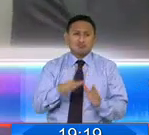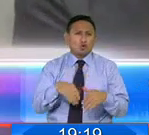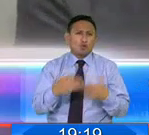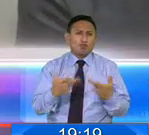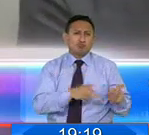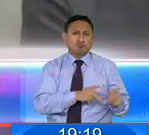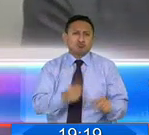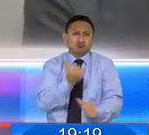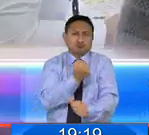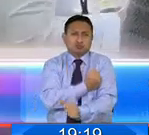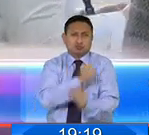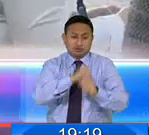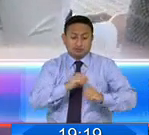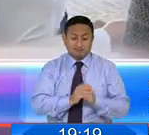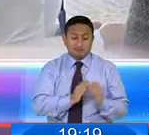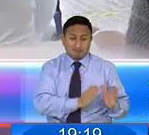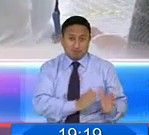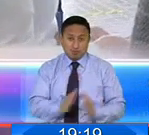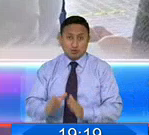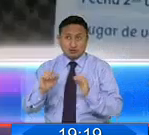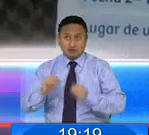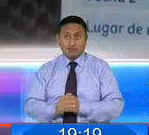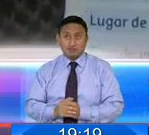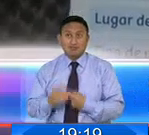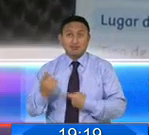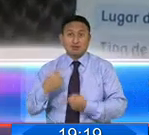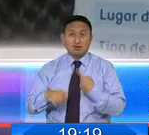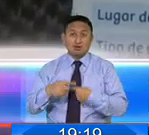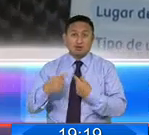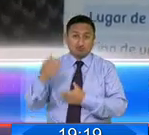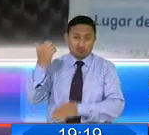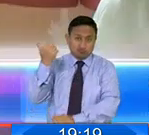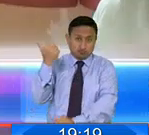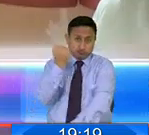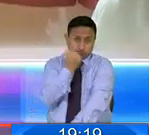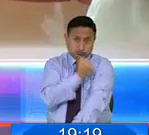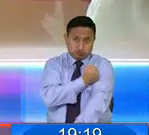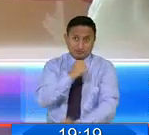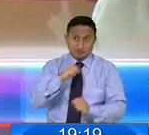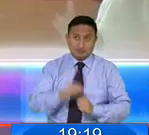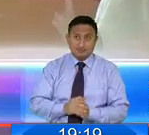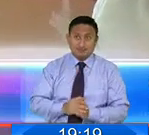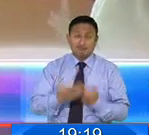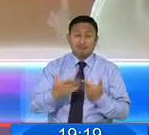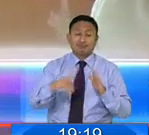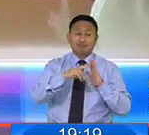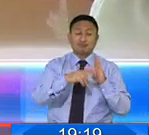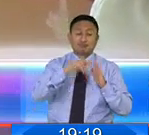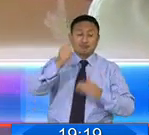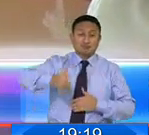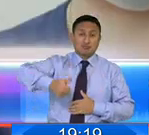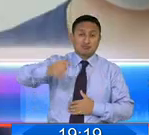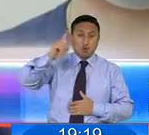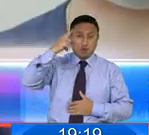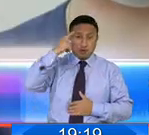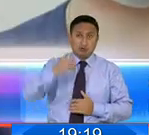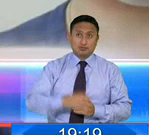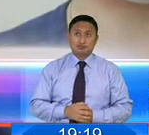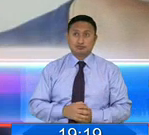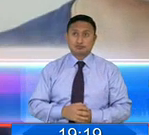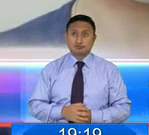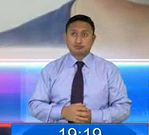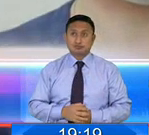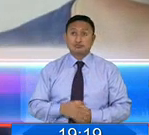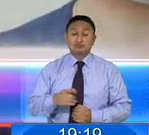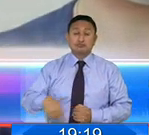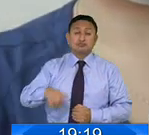de vacunación fueron el orden y la habilidad de negociación de vacunas, además de las medidas tomadas por el gobierno nacional. Los centros,